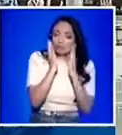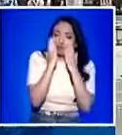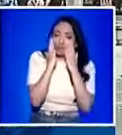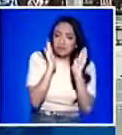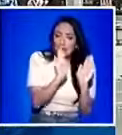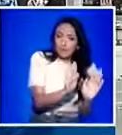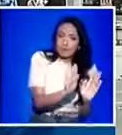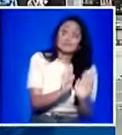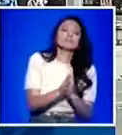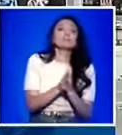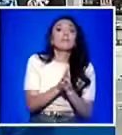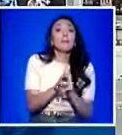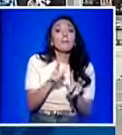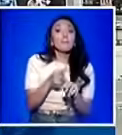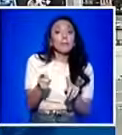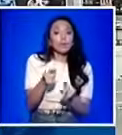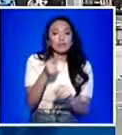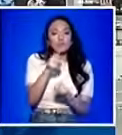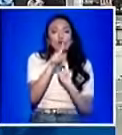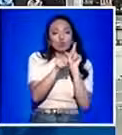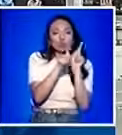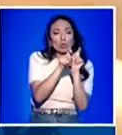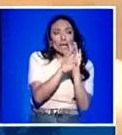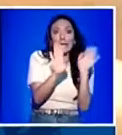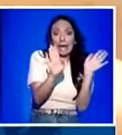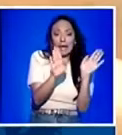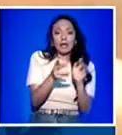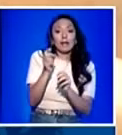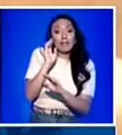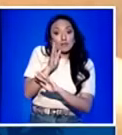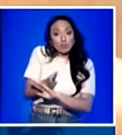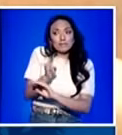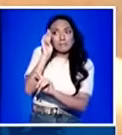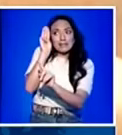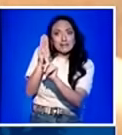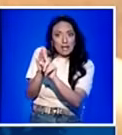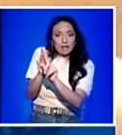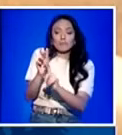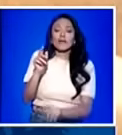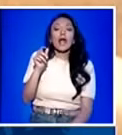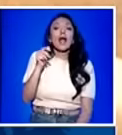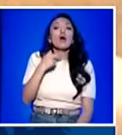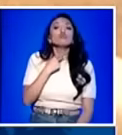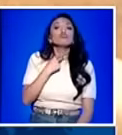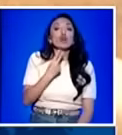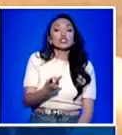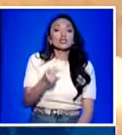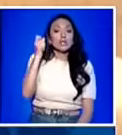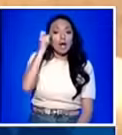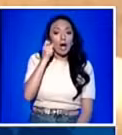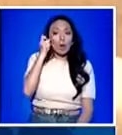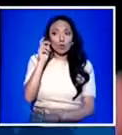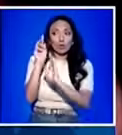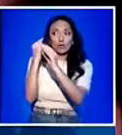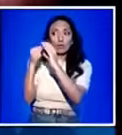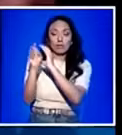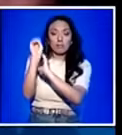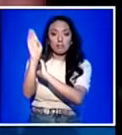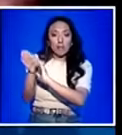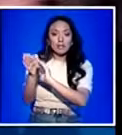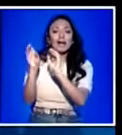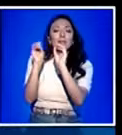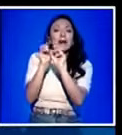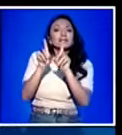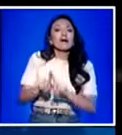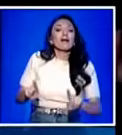por la Policía Nacional, hizo las averiguaciones del caso. Minutos después le envió una nota de voz a Mayra Salazar y también parte de los